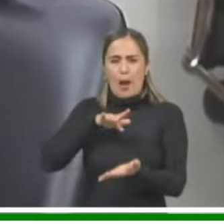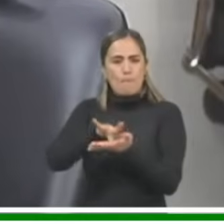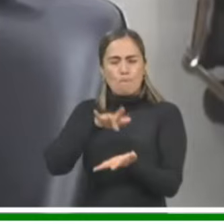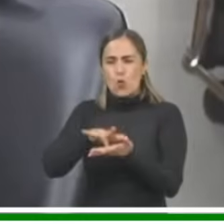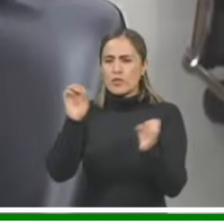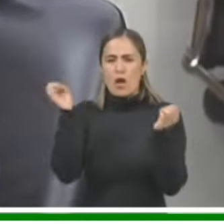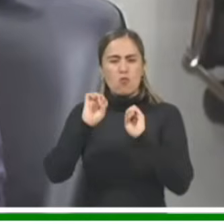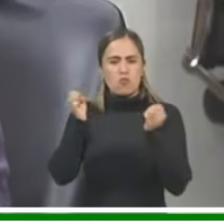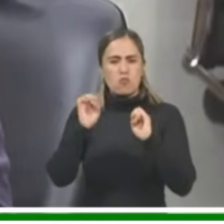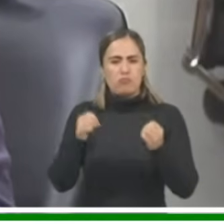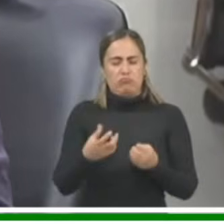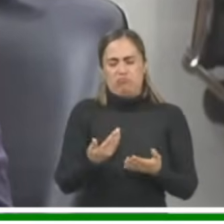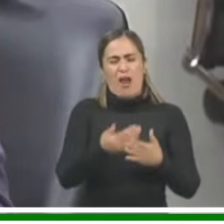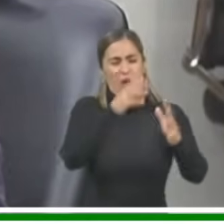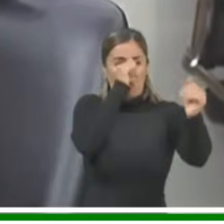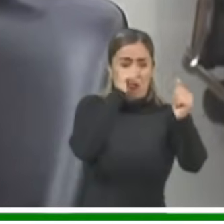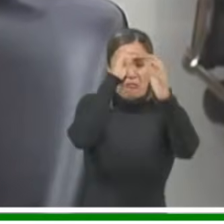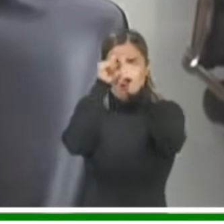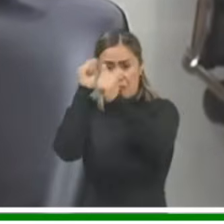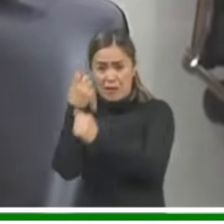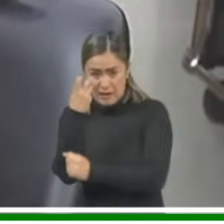ser imposible de cambiarlo.